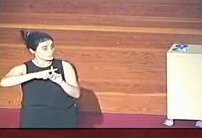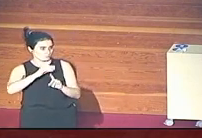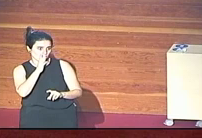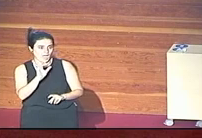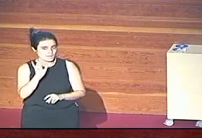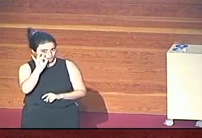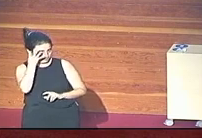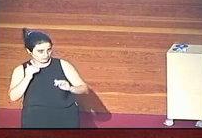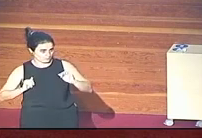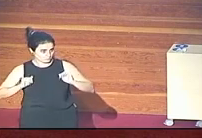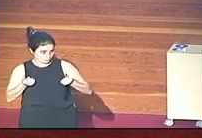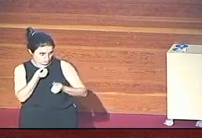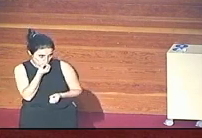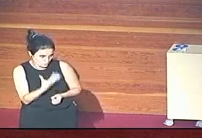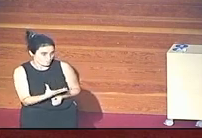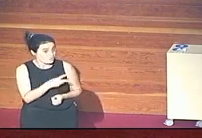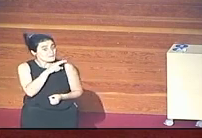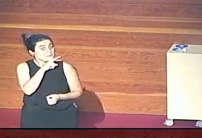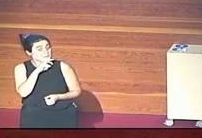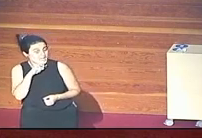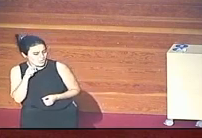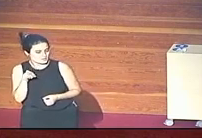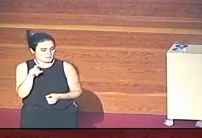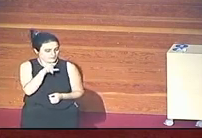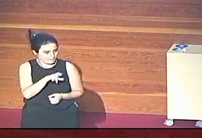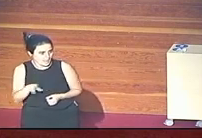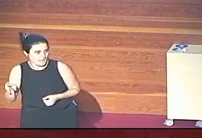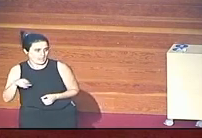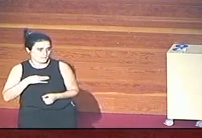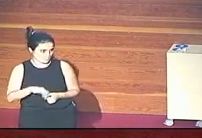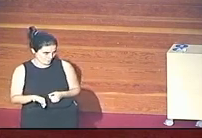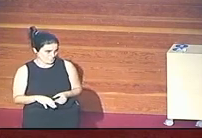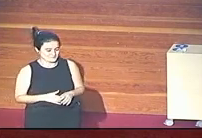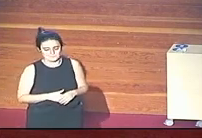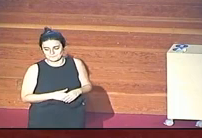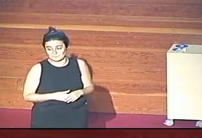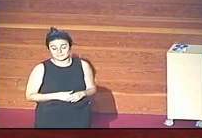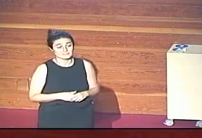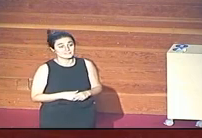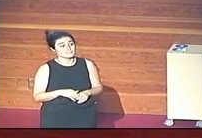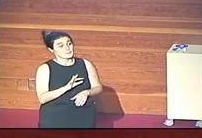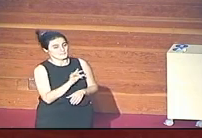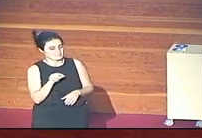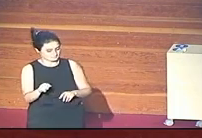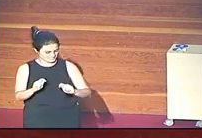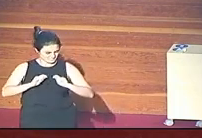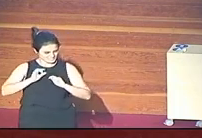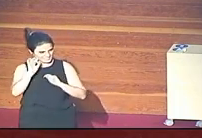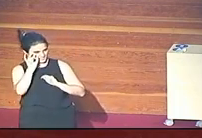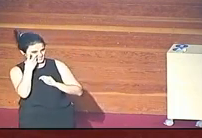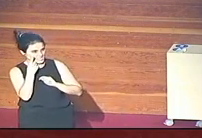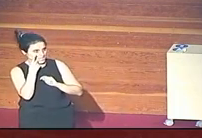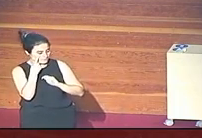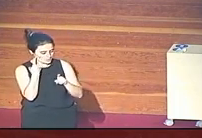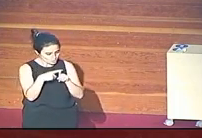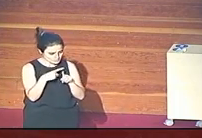muy buenas muy valiosas y replicables a lo largo del planeta y que además pueden dar idea a cómo se pueden hacer